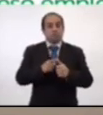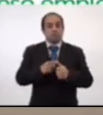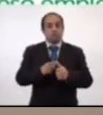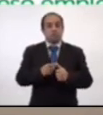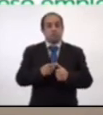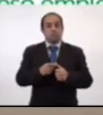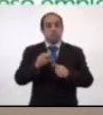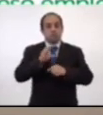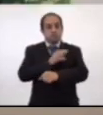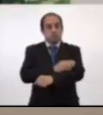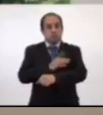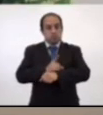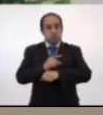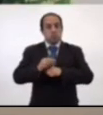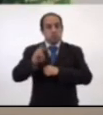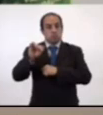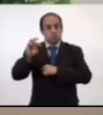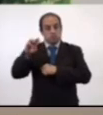la Ciudad de México.